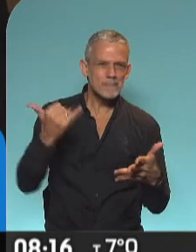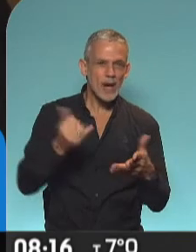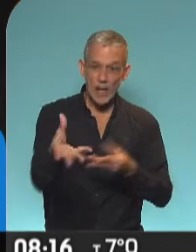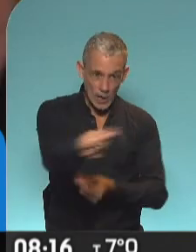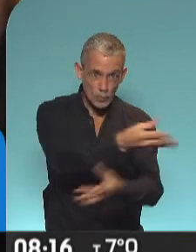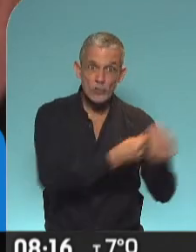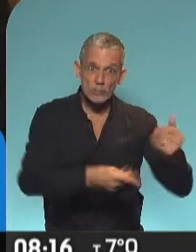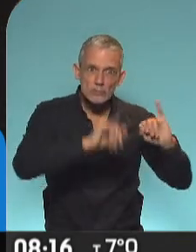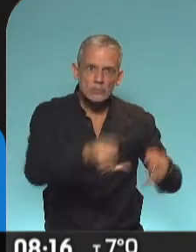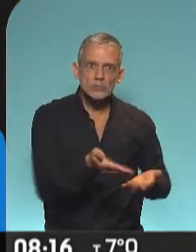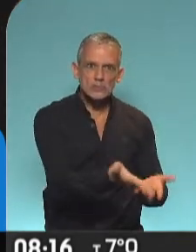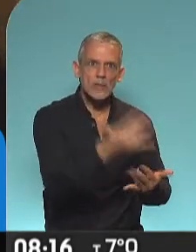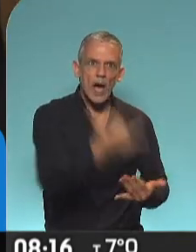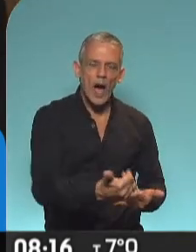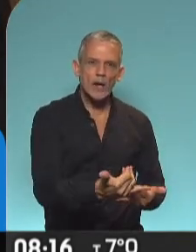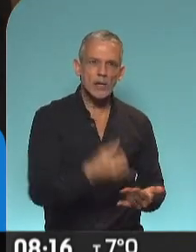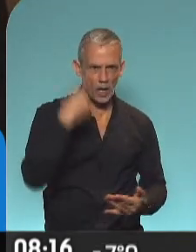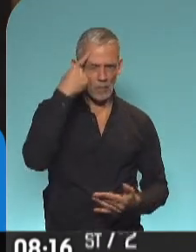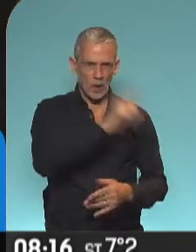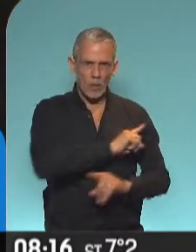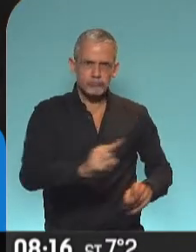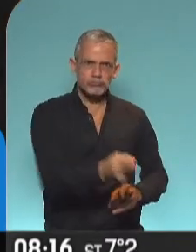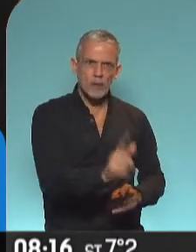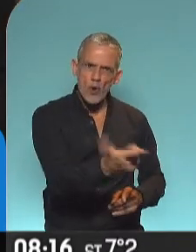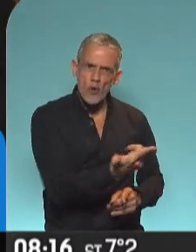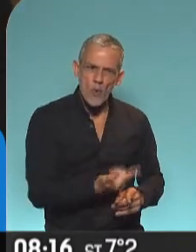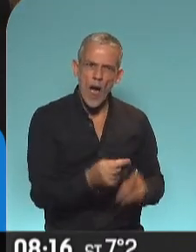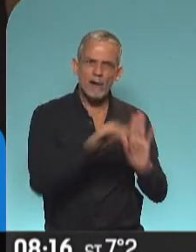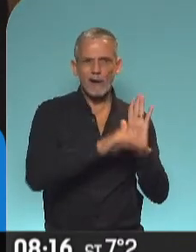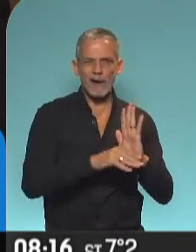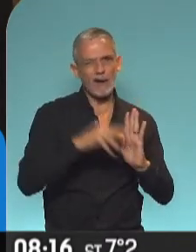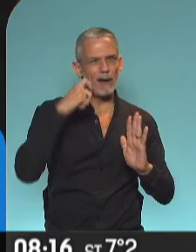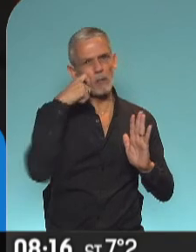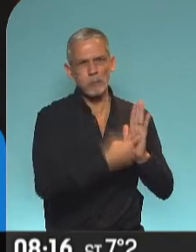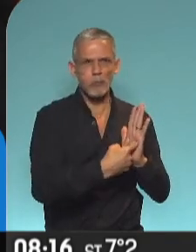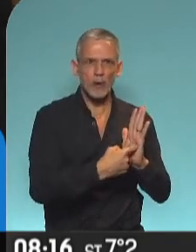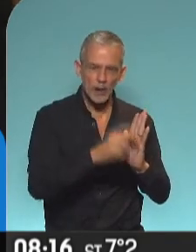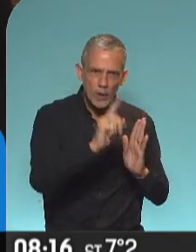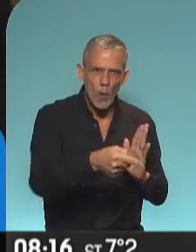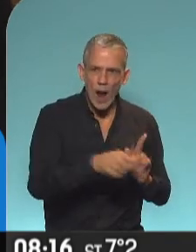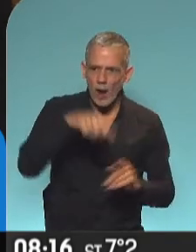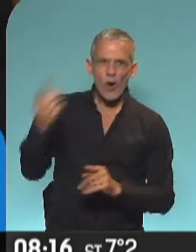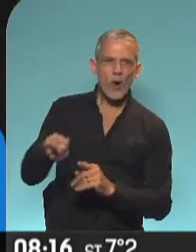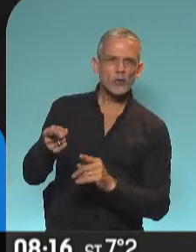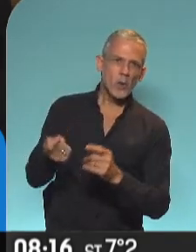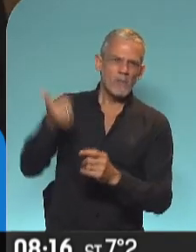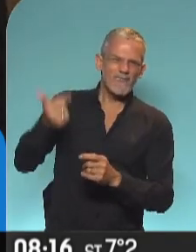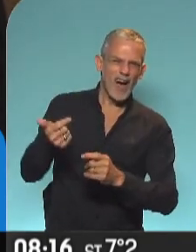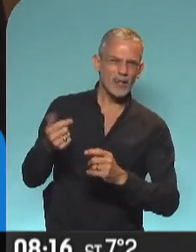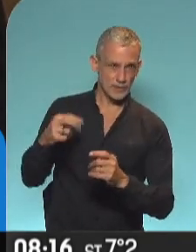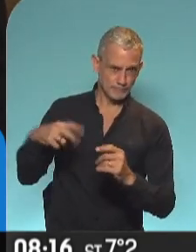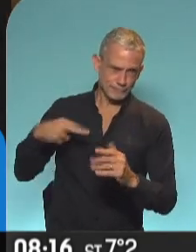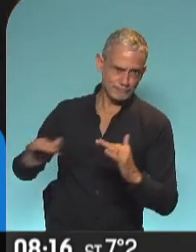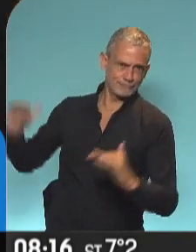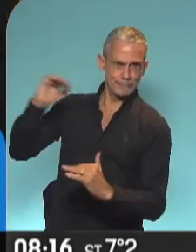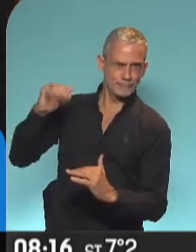y de cuidado en esos lugares donde era imposible sostener las normativas de cuidado que en los lugares donde era mucho más sencillo hacerlo y sin embargo no se